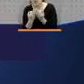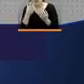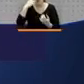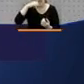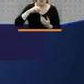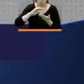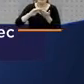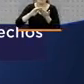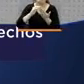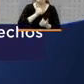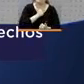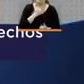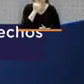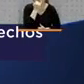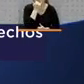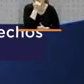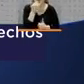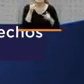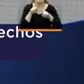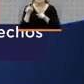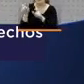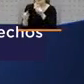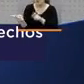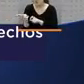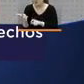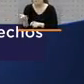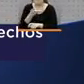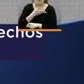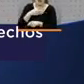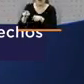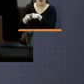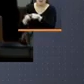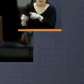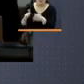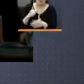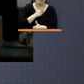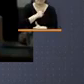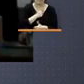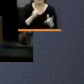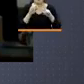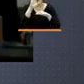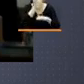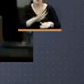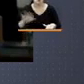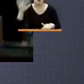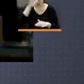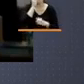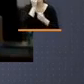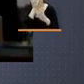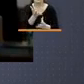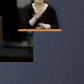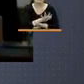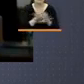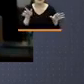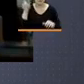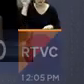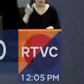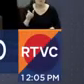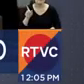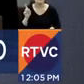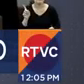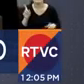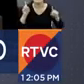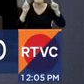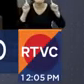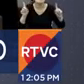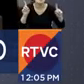hijos, a las víctimas y a todo Colombia. Pese a esta confesión hecha por Jonier, durante la